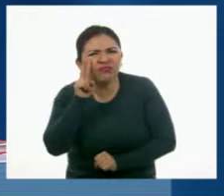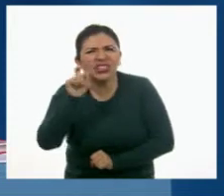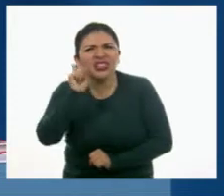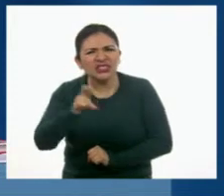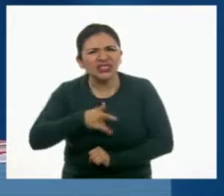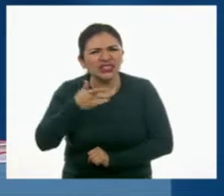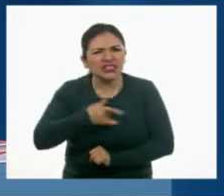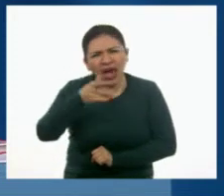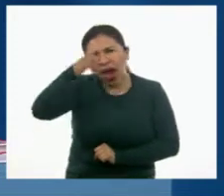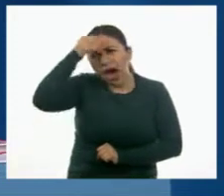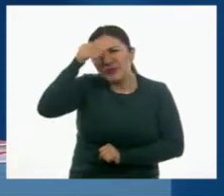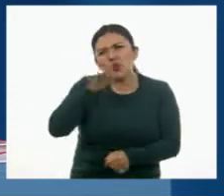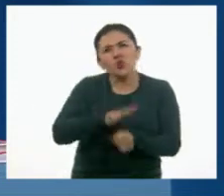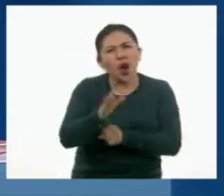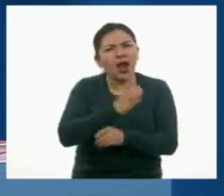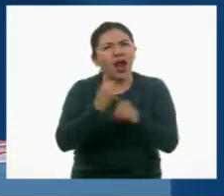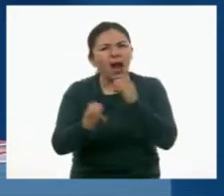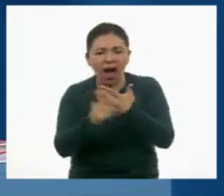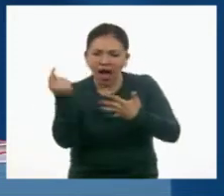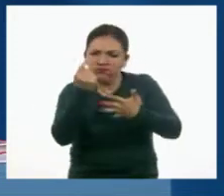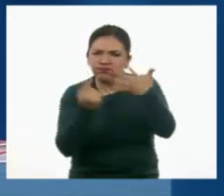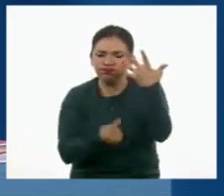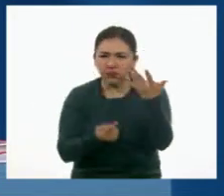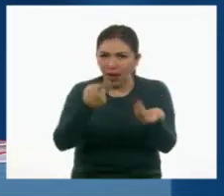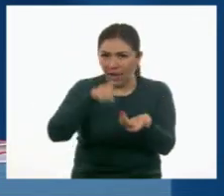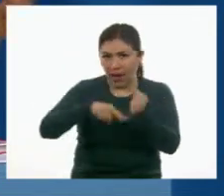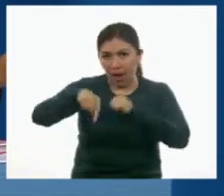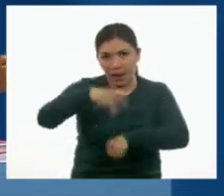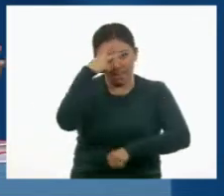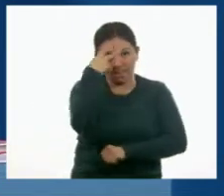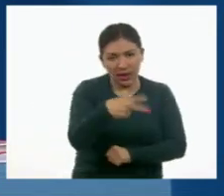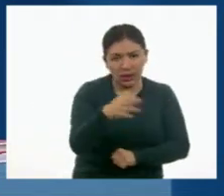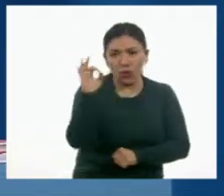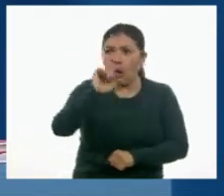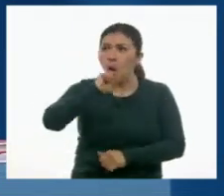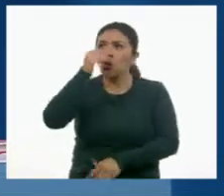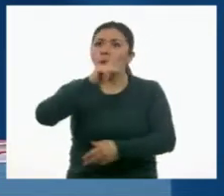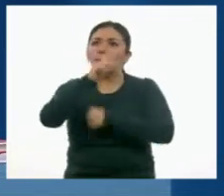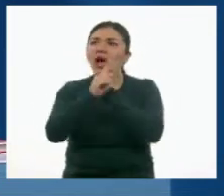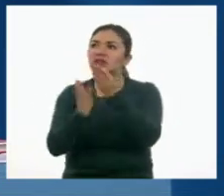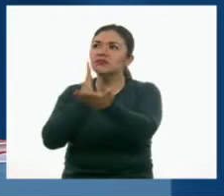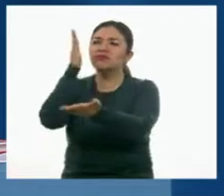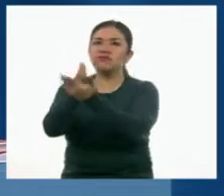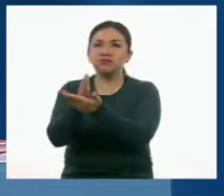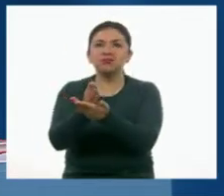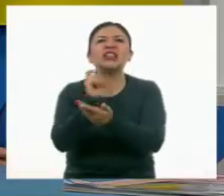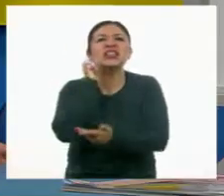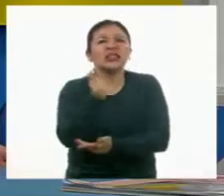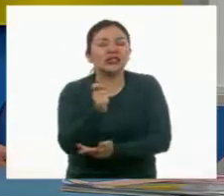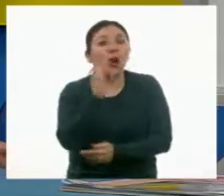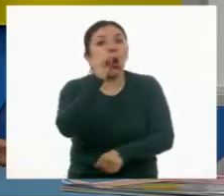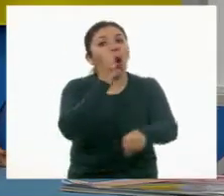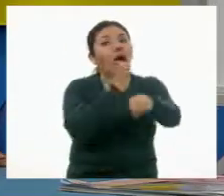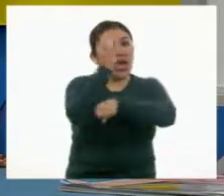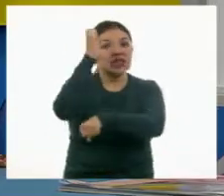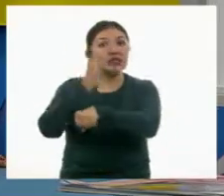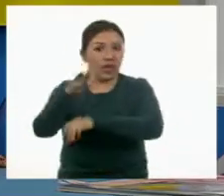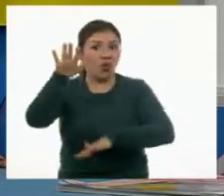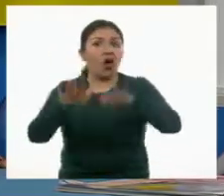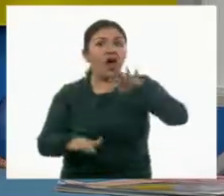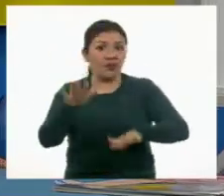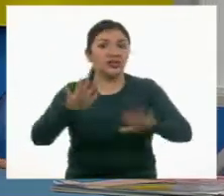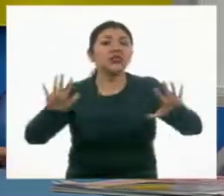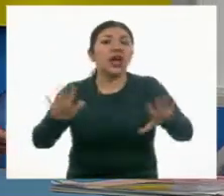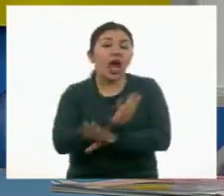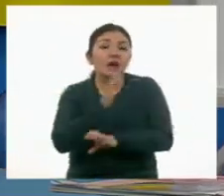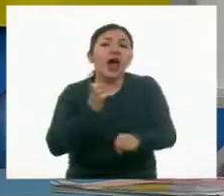has aprendido o qué se ha aprendido de lo que tenemos aquí en México cuando se va a otro país? Claro, o hasta de estado, muchos también